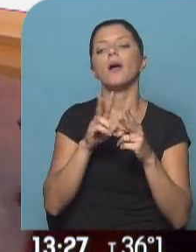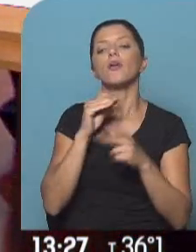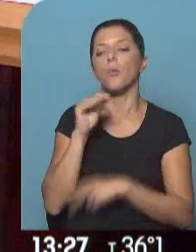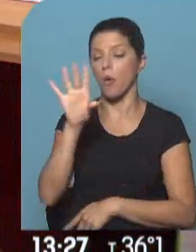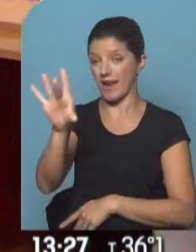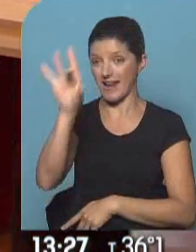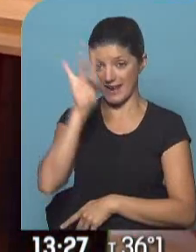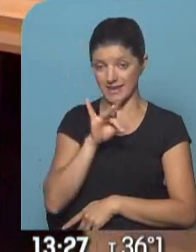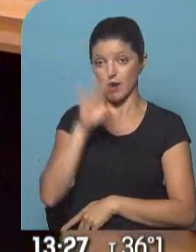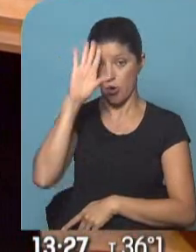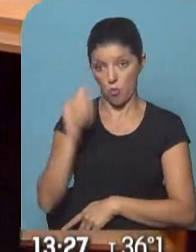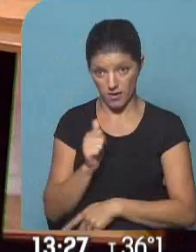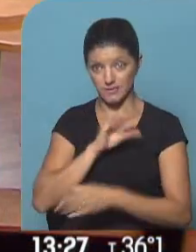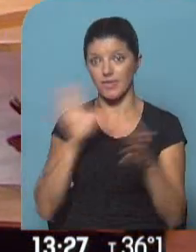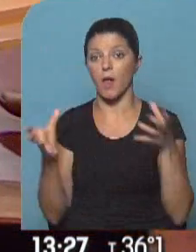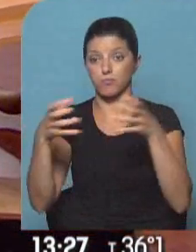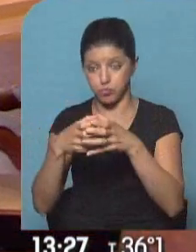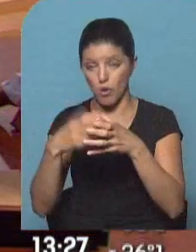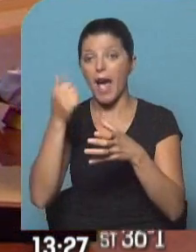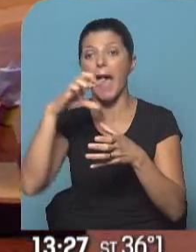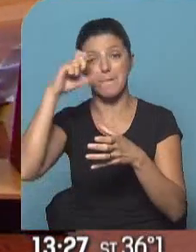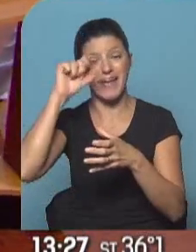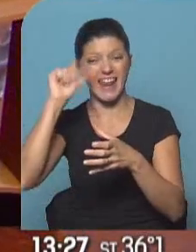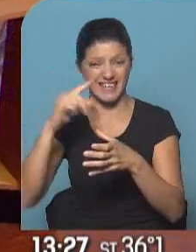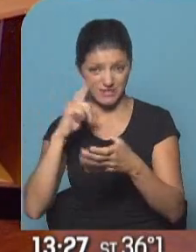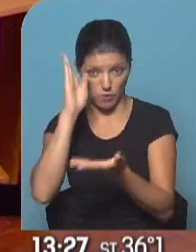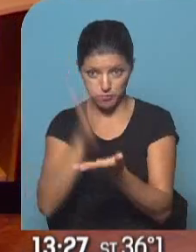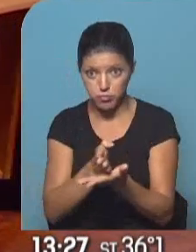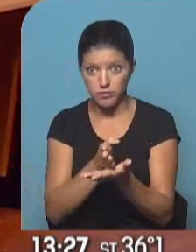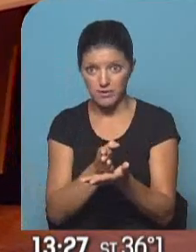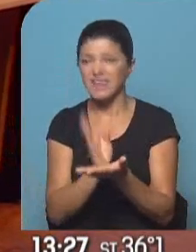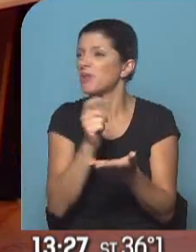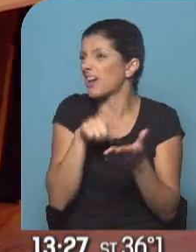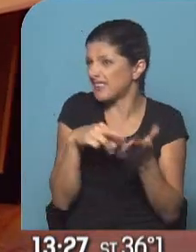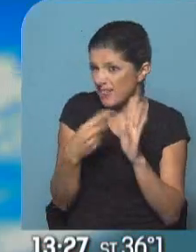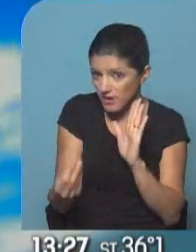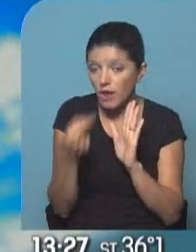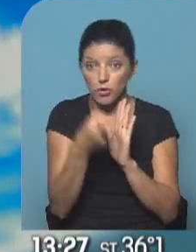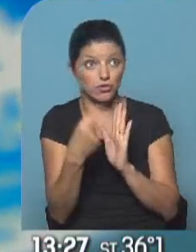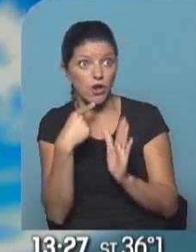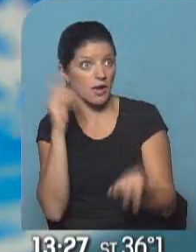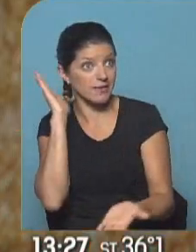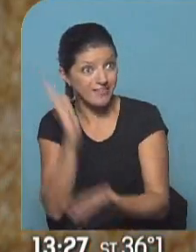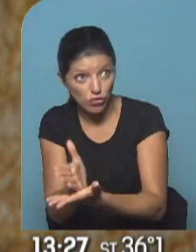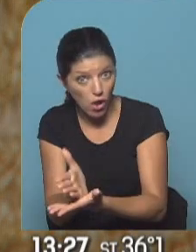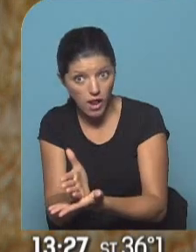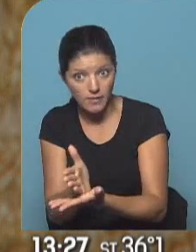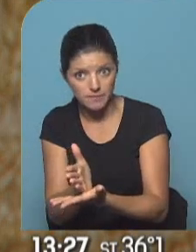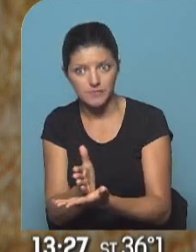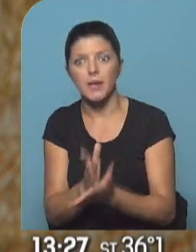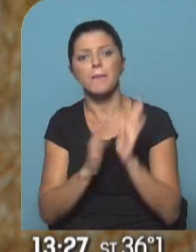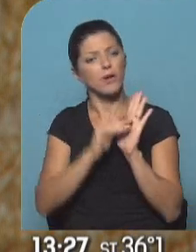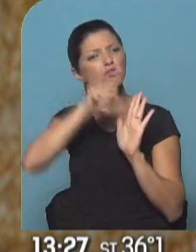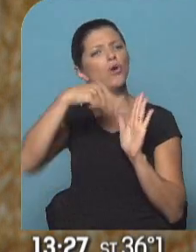Corte de Apelaciones. ¿Qué es eso? Bueno, son los que deciden sobre los Finalmente casos. las sanciones, claro, que pero le esto caben no a los lo países. ha hecho Trump,